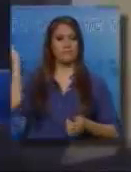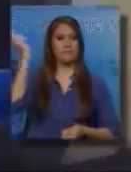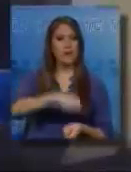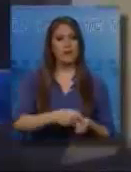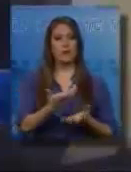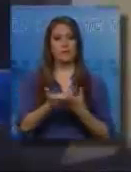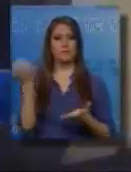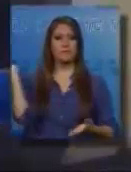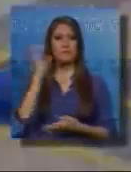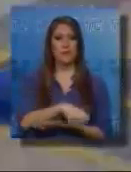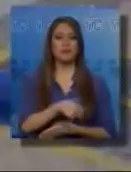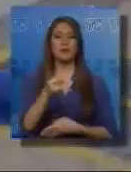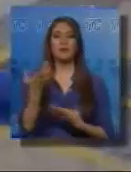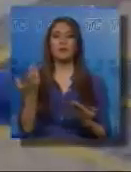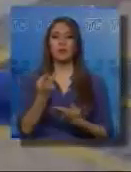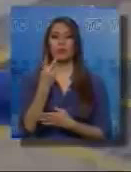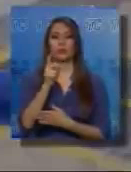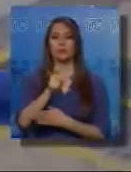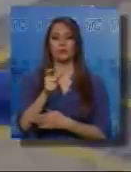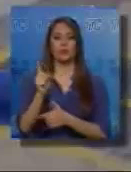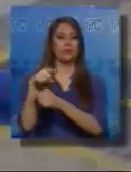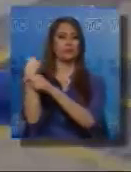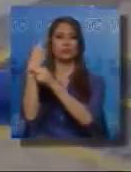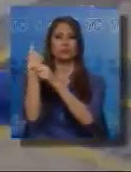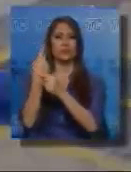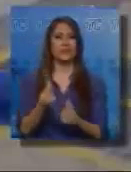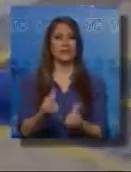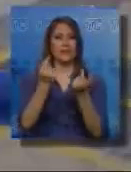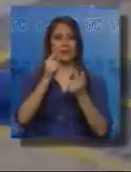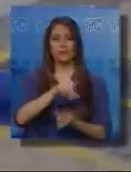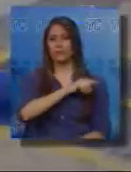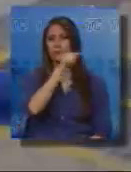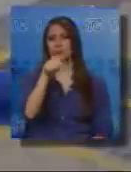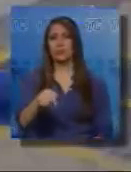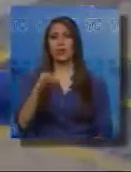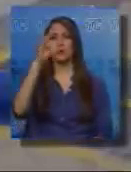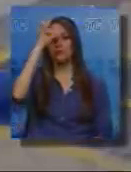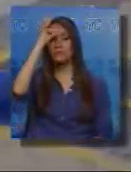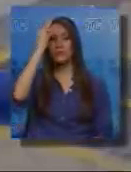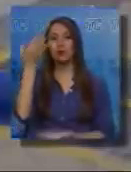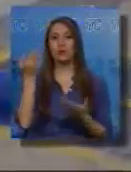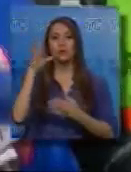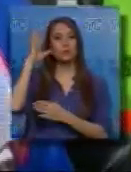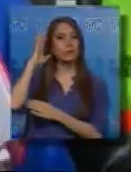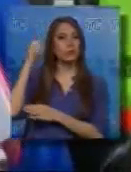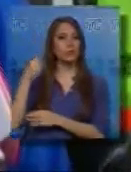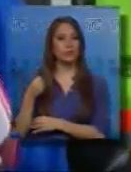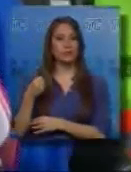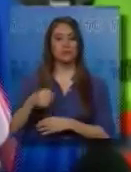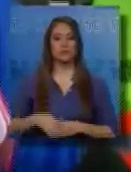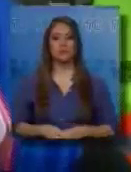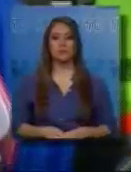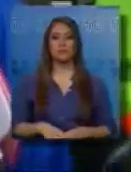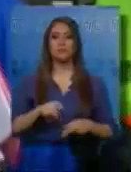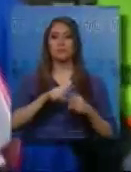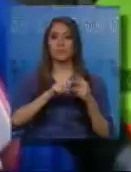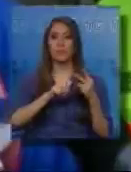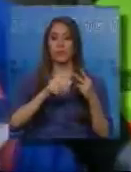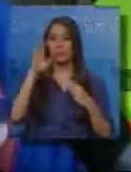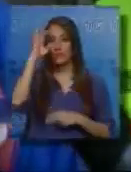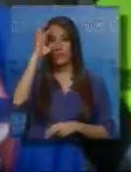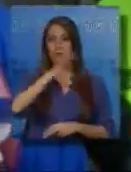de gravedad, a 2 de ellos se los trasladó en helicóptero hasta un centro hospitalario en la ciudad de Cuenca. 2 policías que están